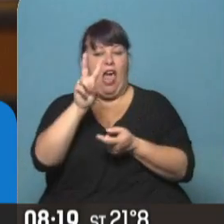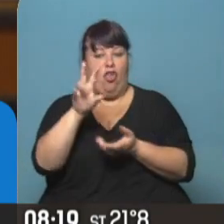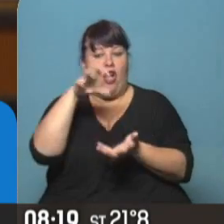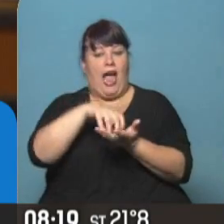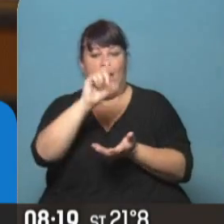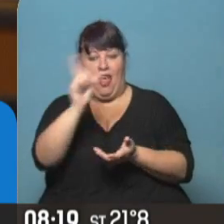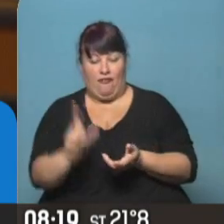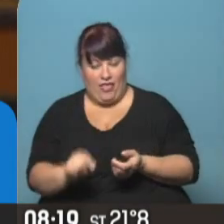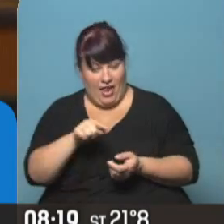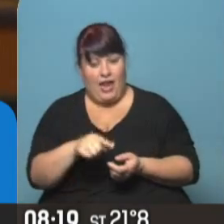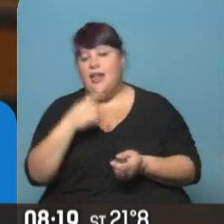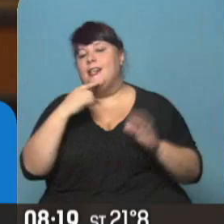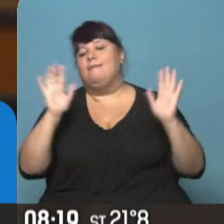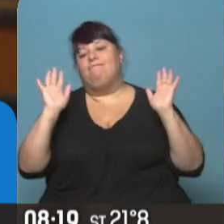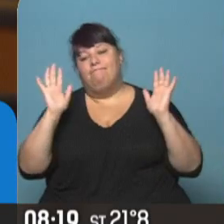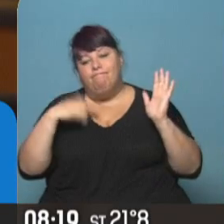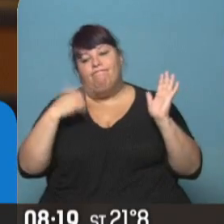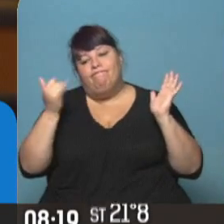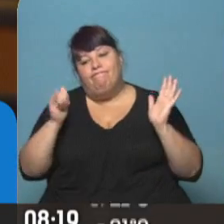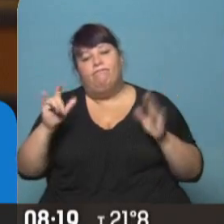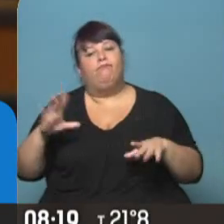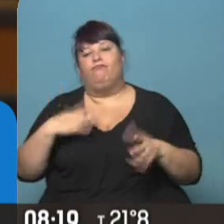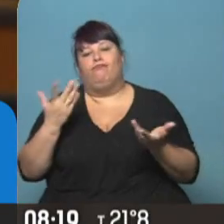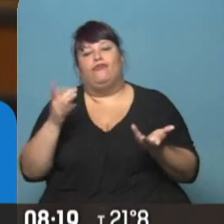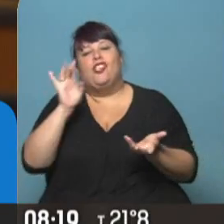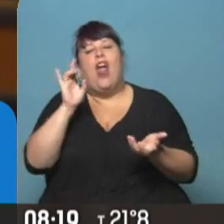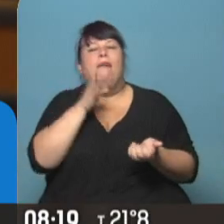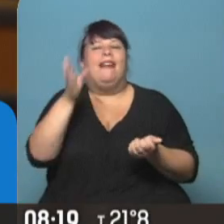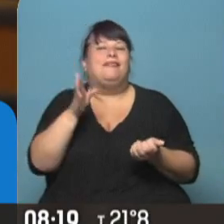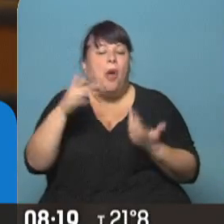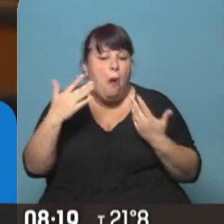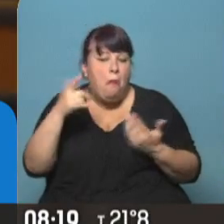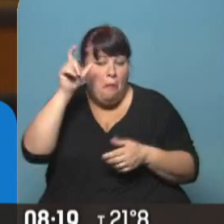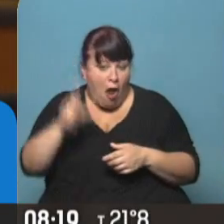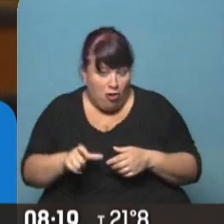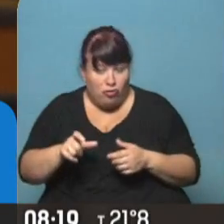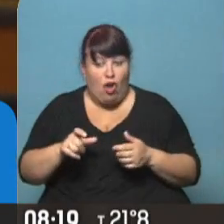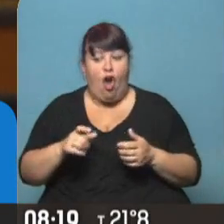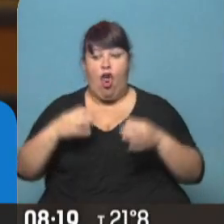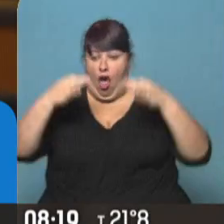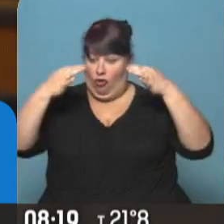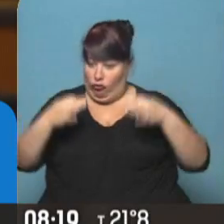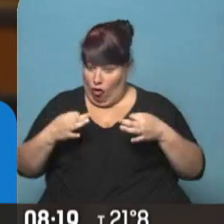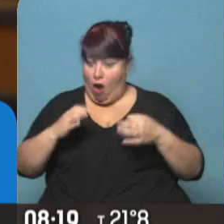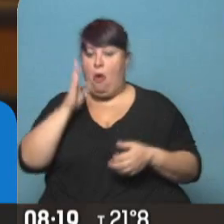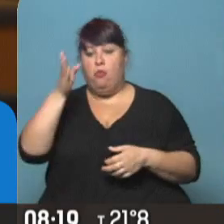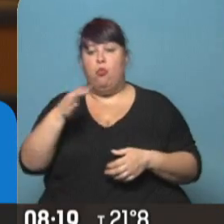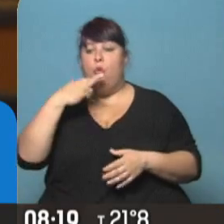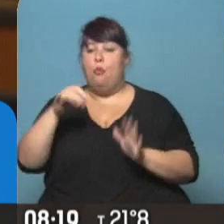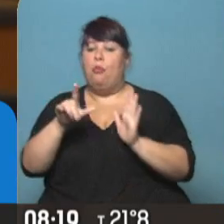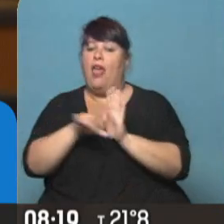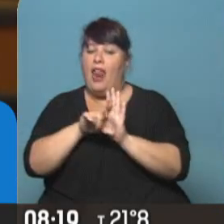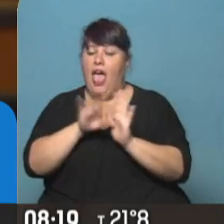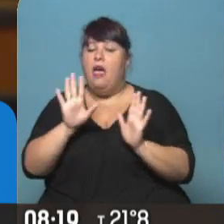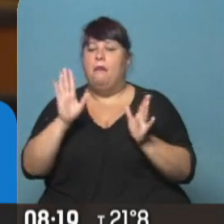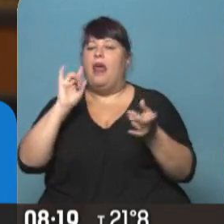federal en donde dice con toda razón no alcanza con esto porque puede ser que una persona formalmente esté a derecho y sin